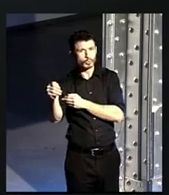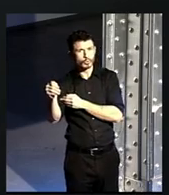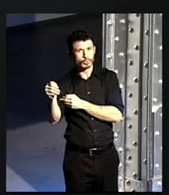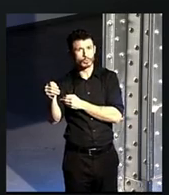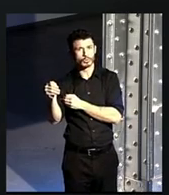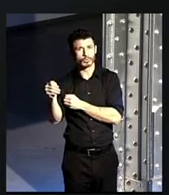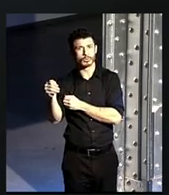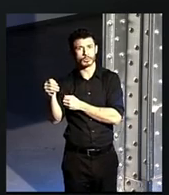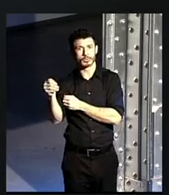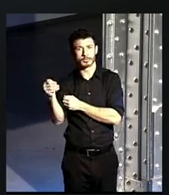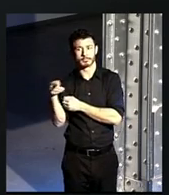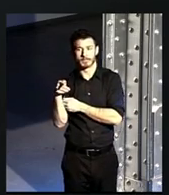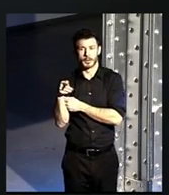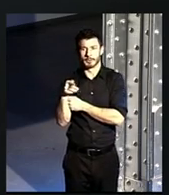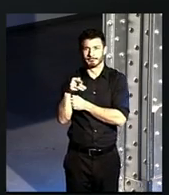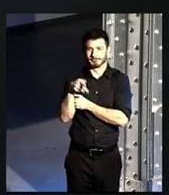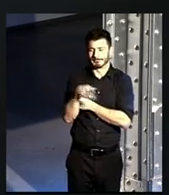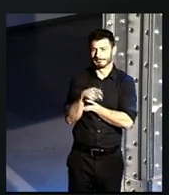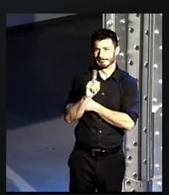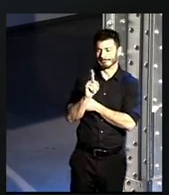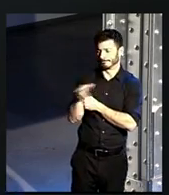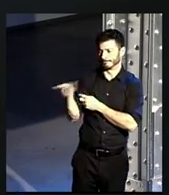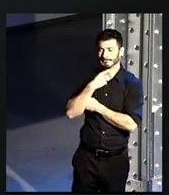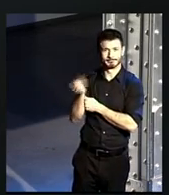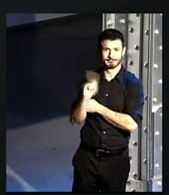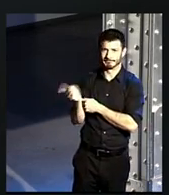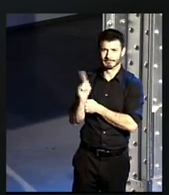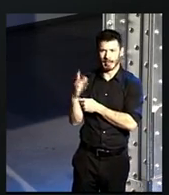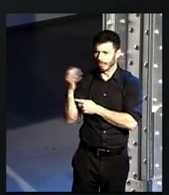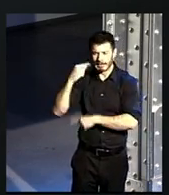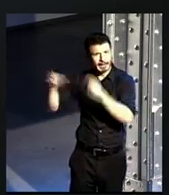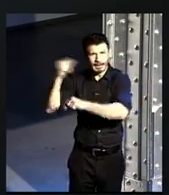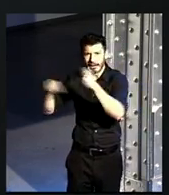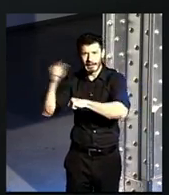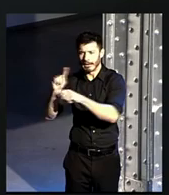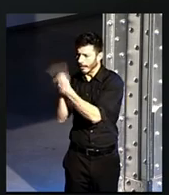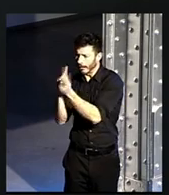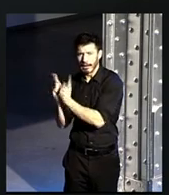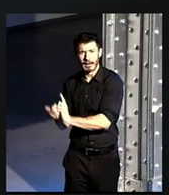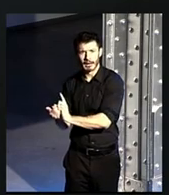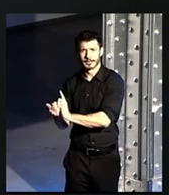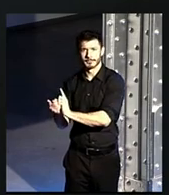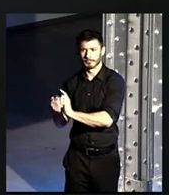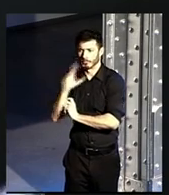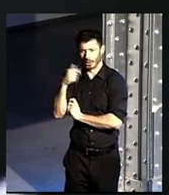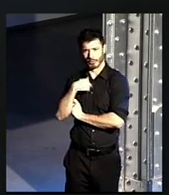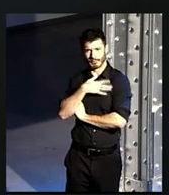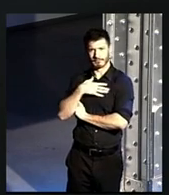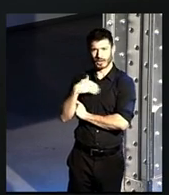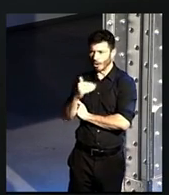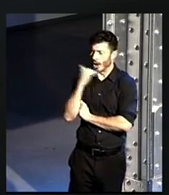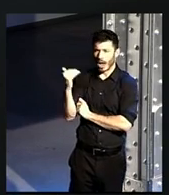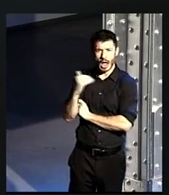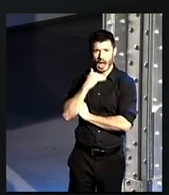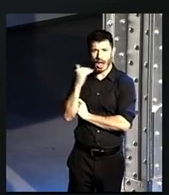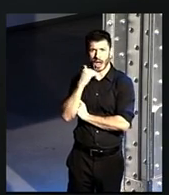Y a Hetzel no le gustó esto y le dijo que no, tienes que corregir, que modificarlo todo, porque quiero hacer algo que se